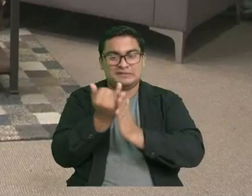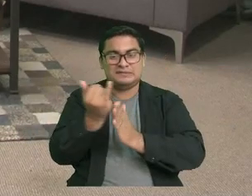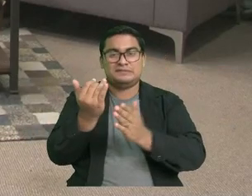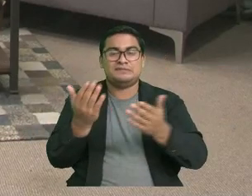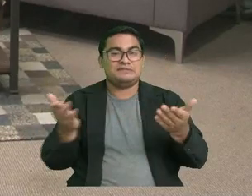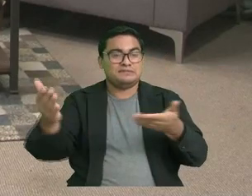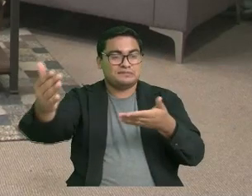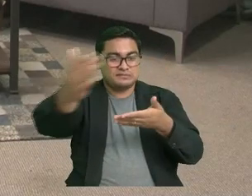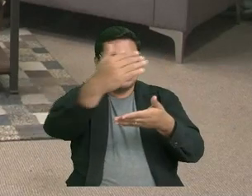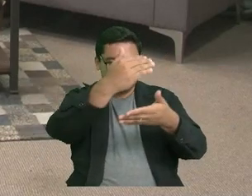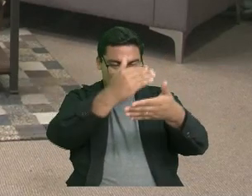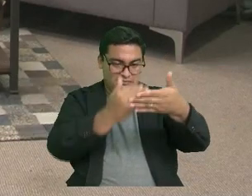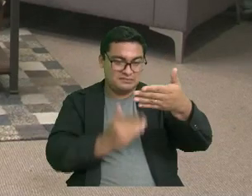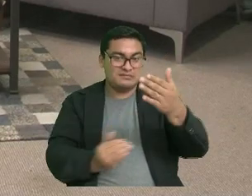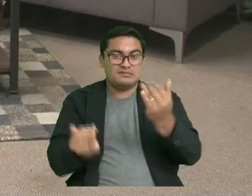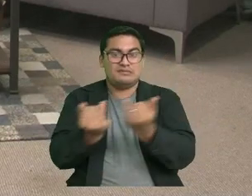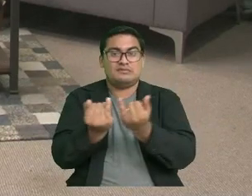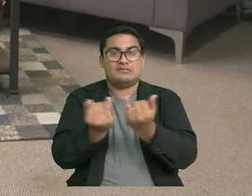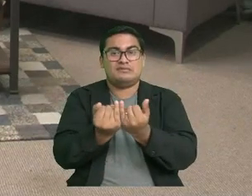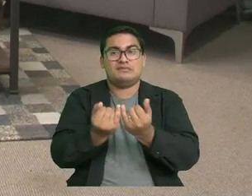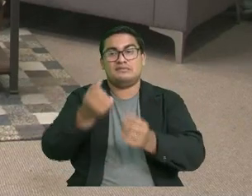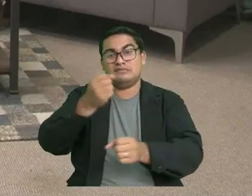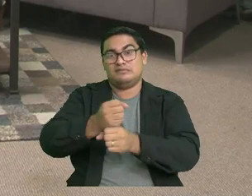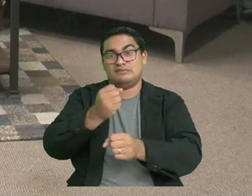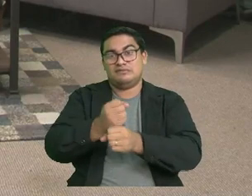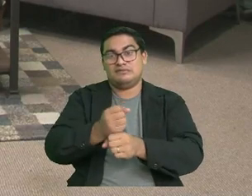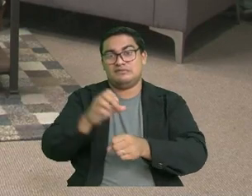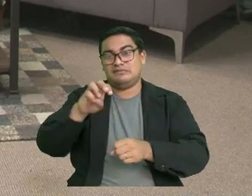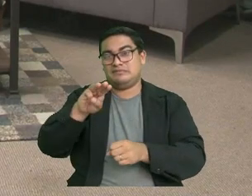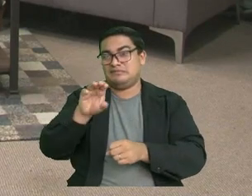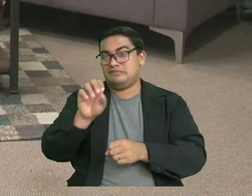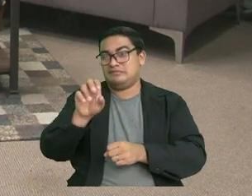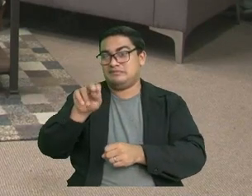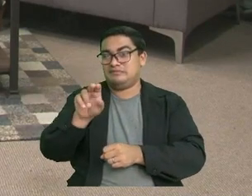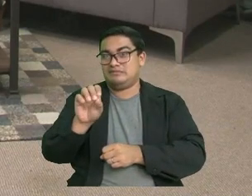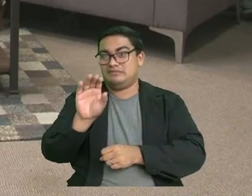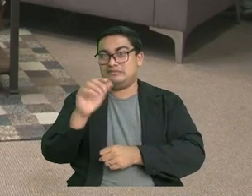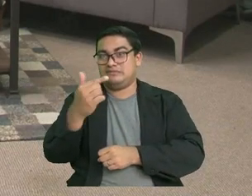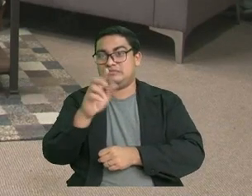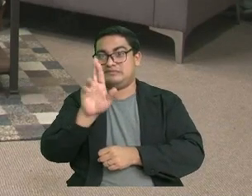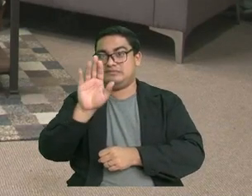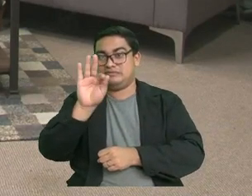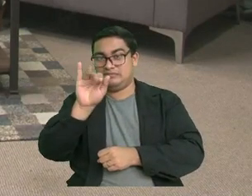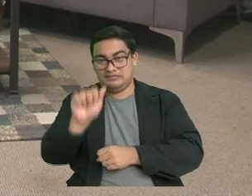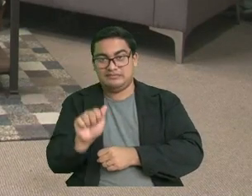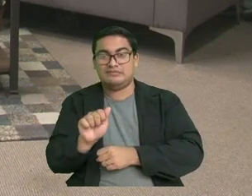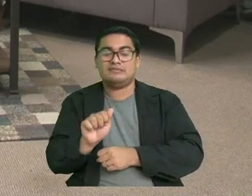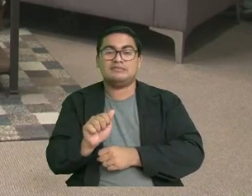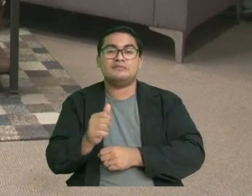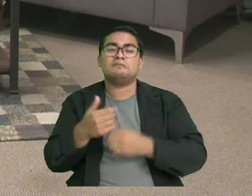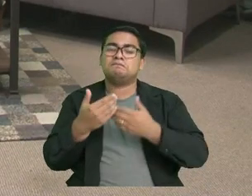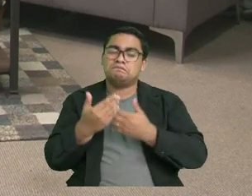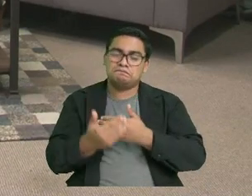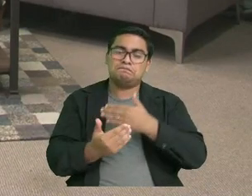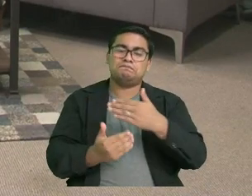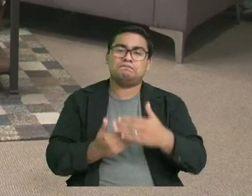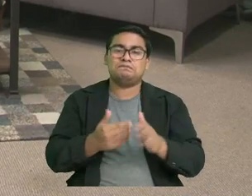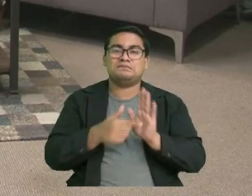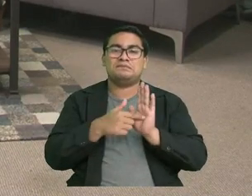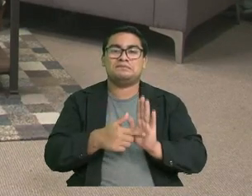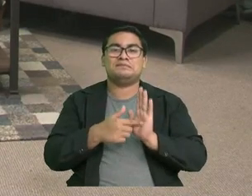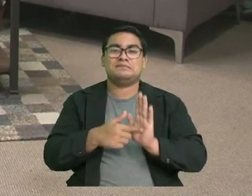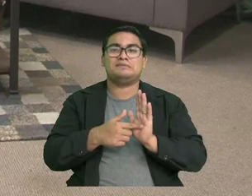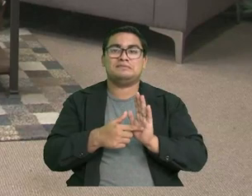investigación, como cuando uno está haciendo una monografía. Claro. Y nos vamos dando cuenta, cuando